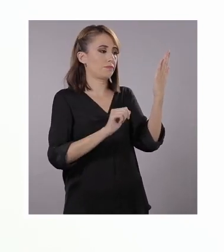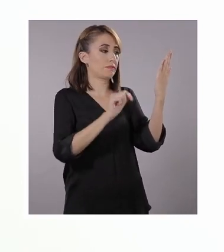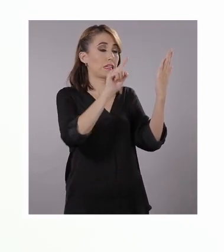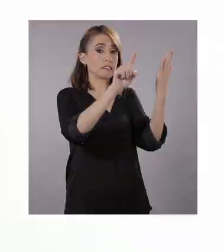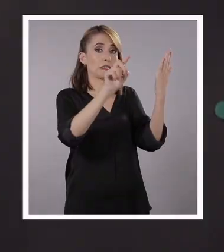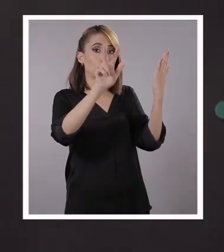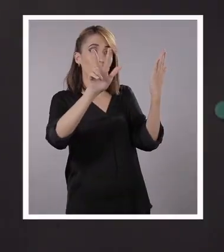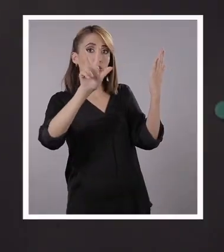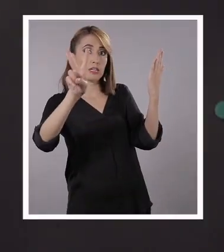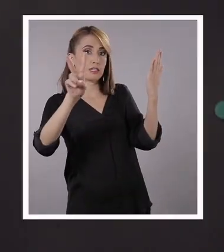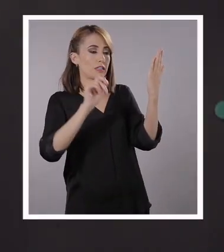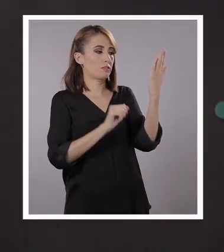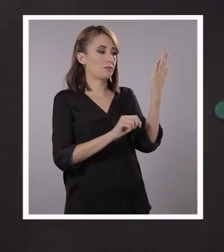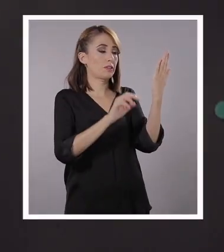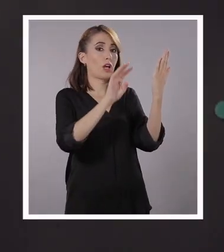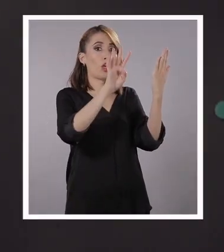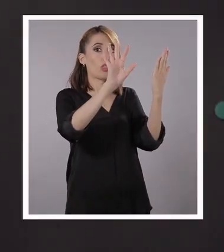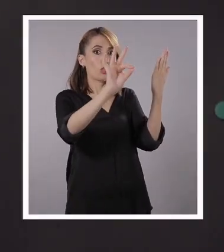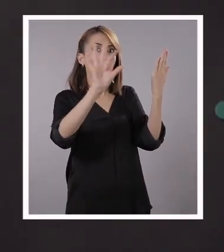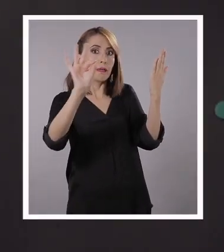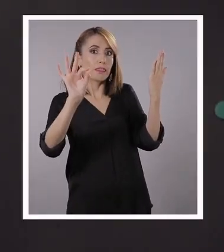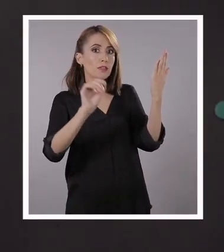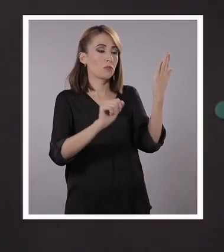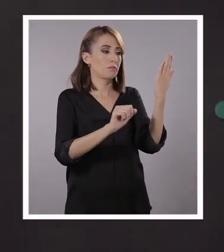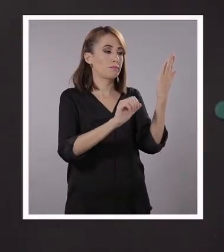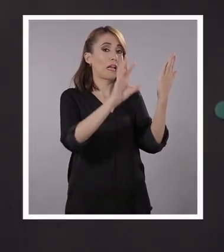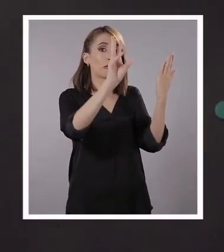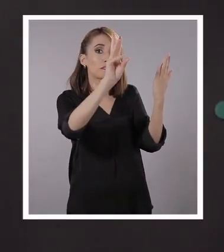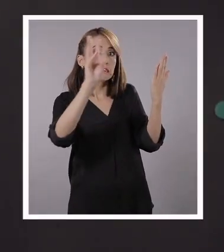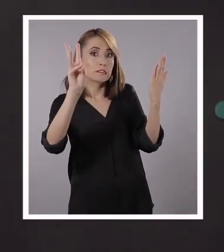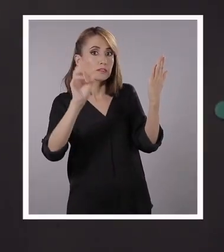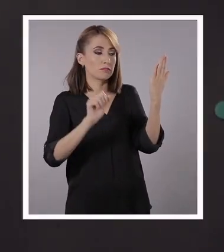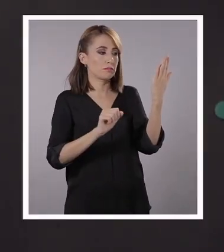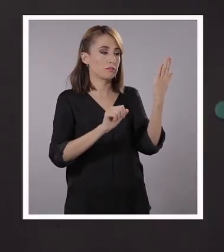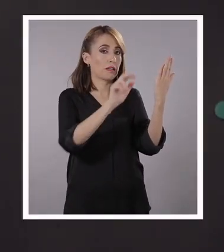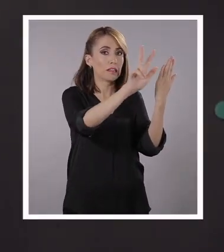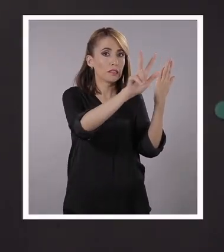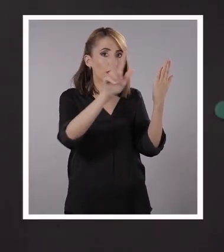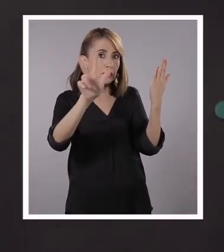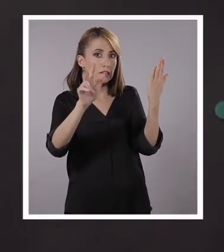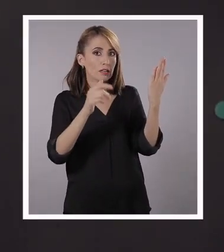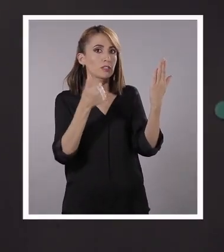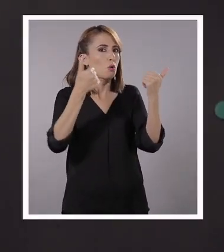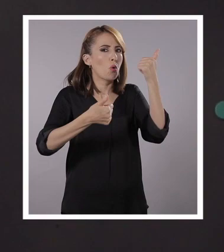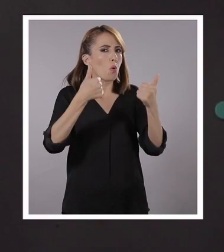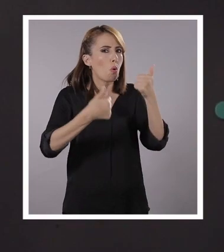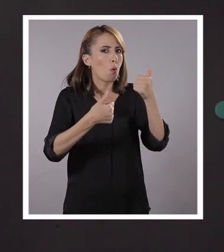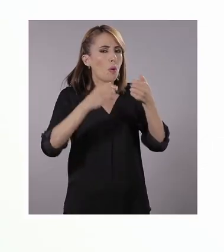165, 132, 99, 66, 33.